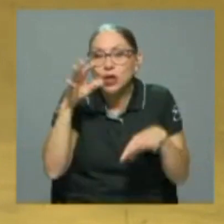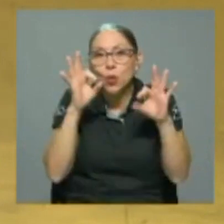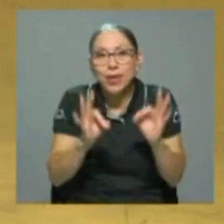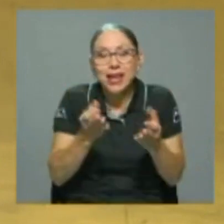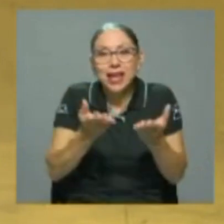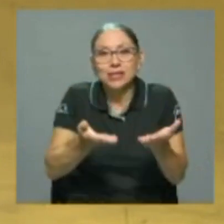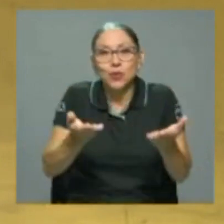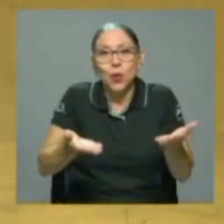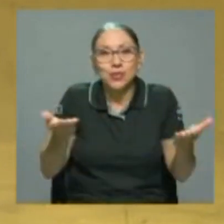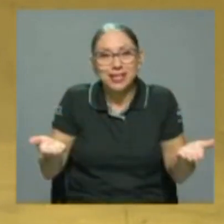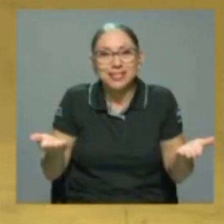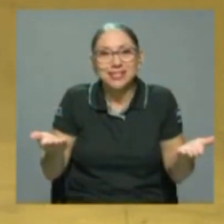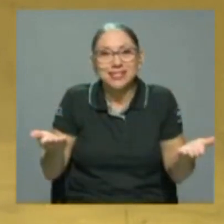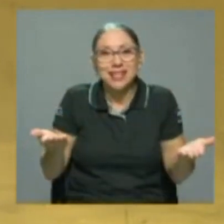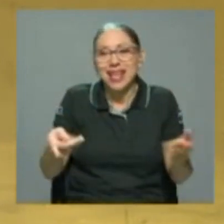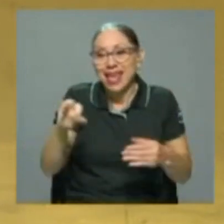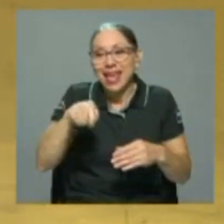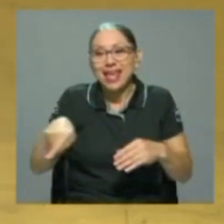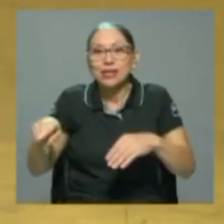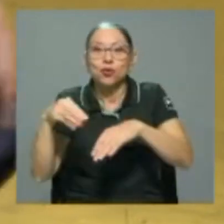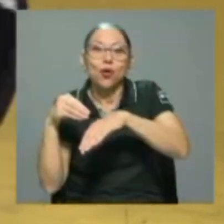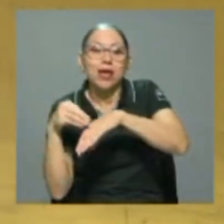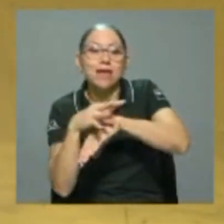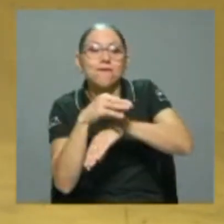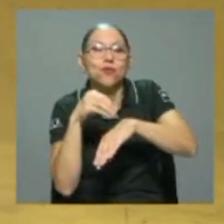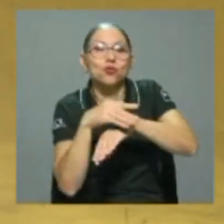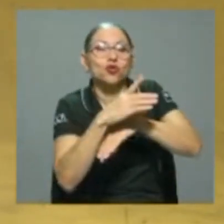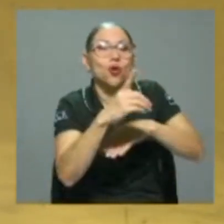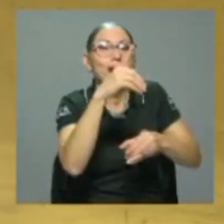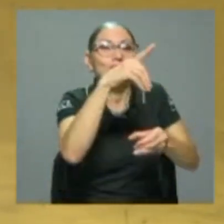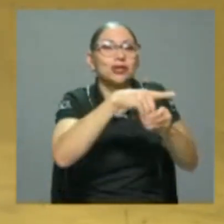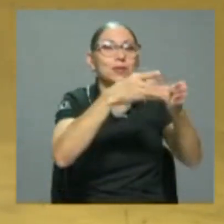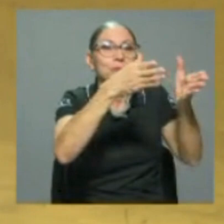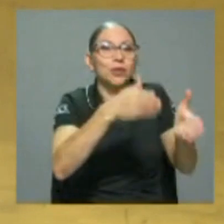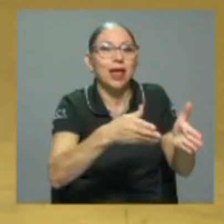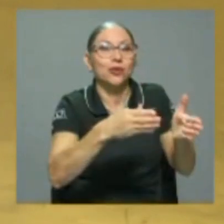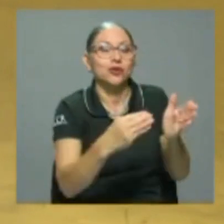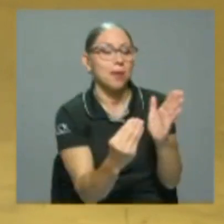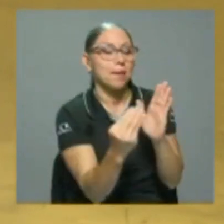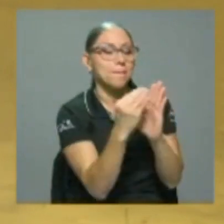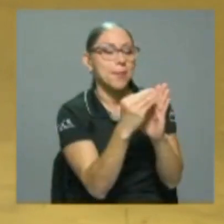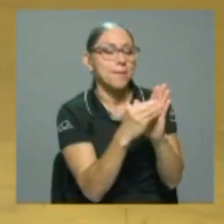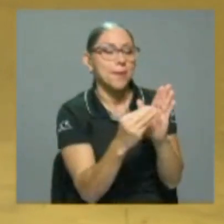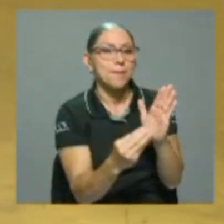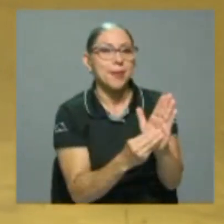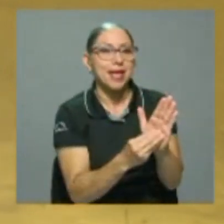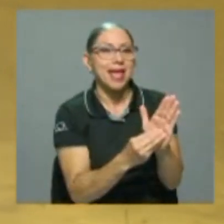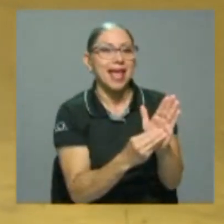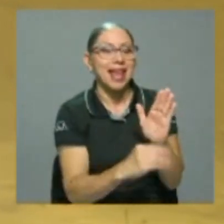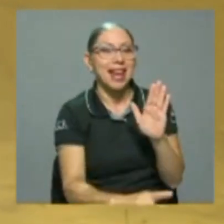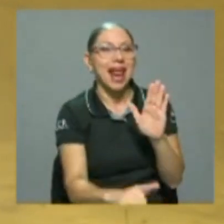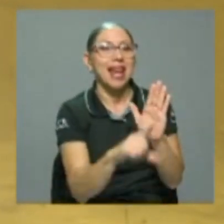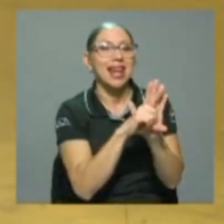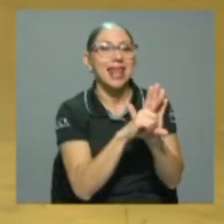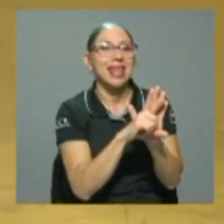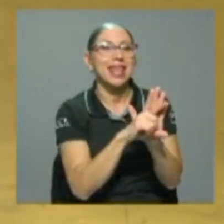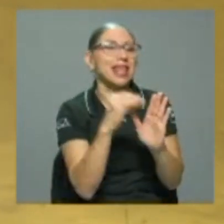influyó sobre los legisladores para que quedara en la ley la idea de servicio al costo, y cuando alguna